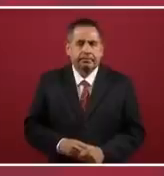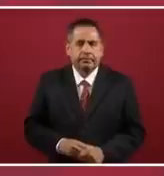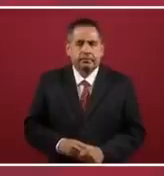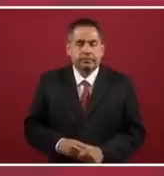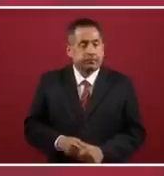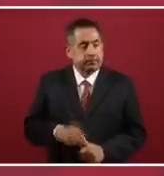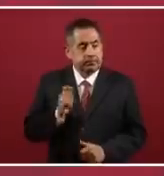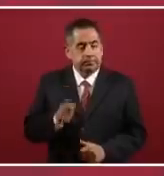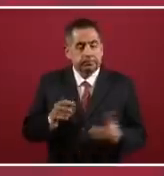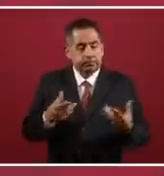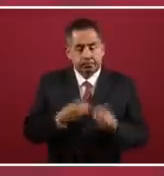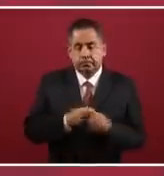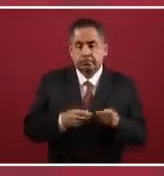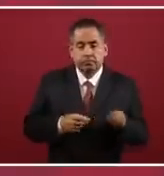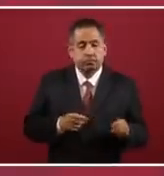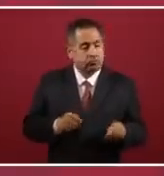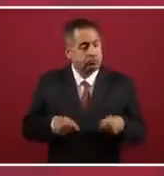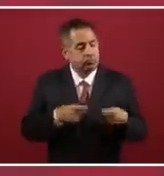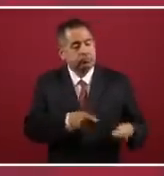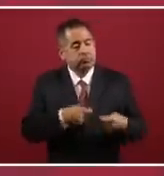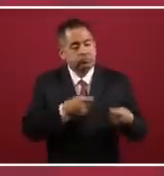Y se están entregando